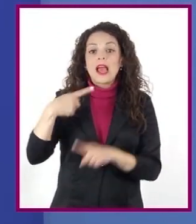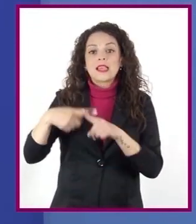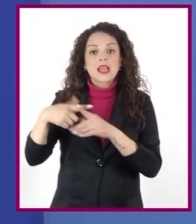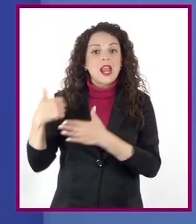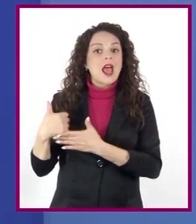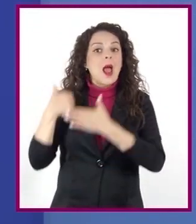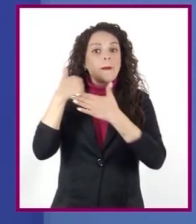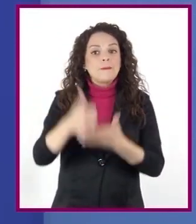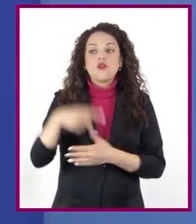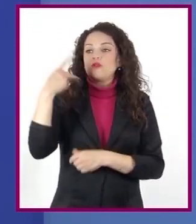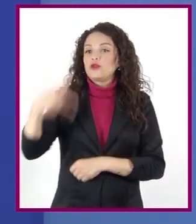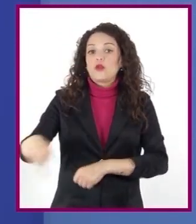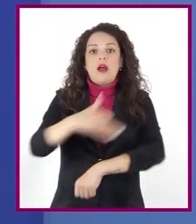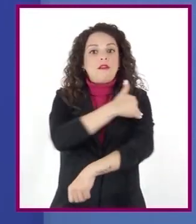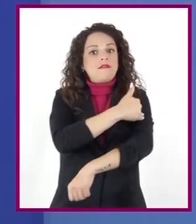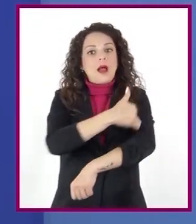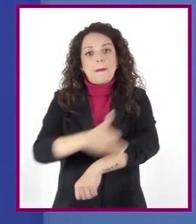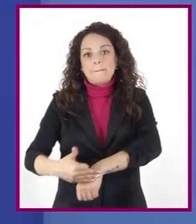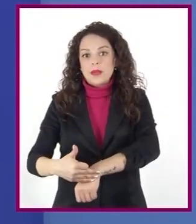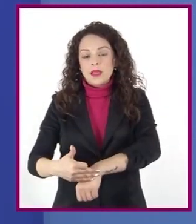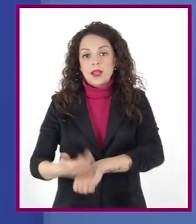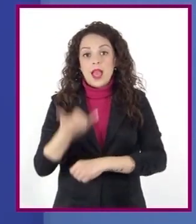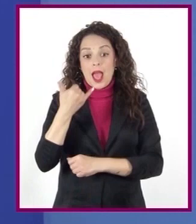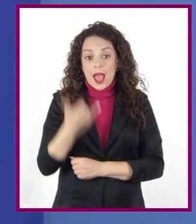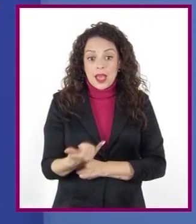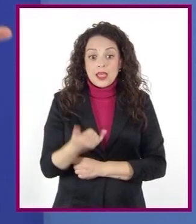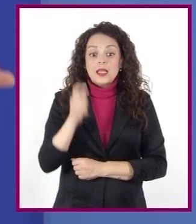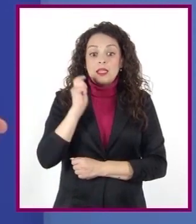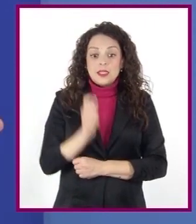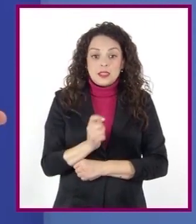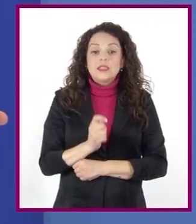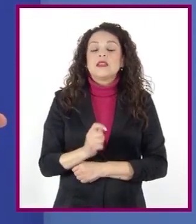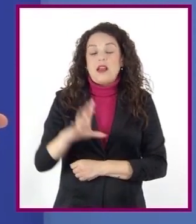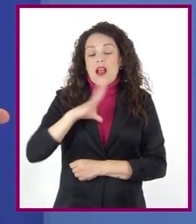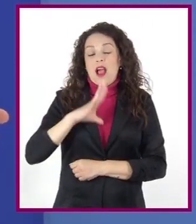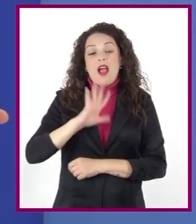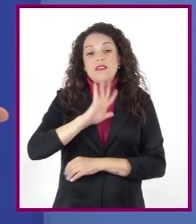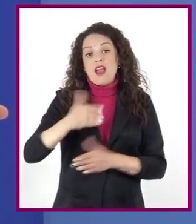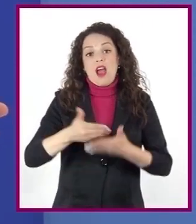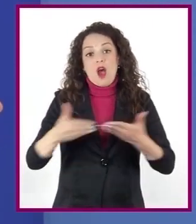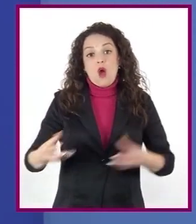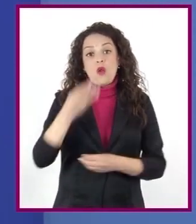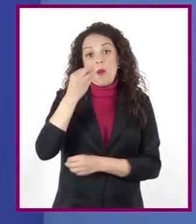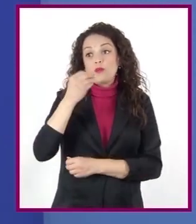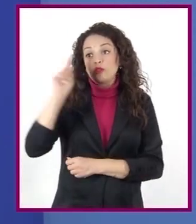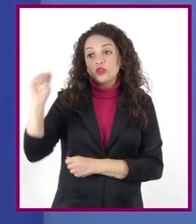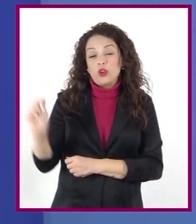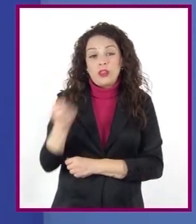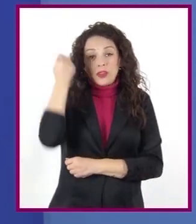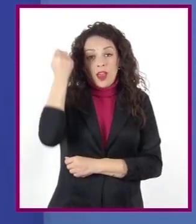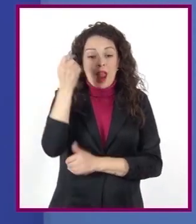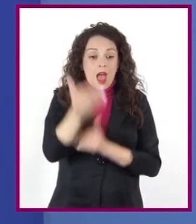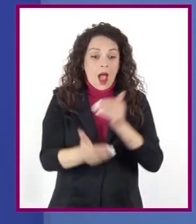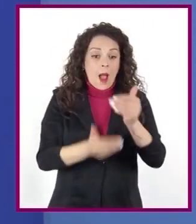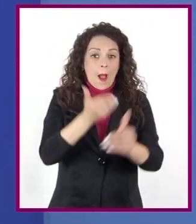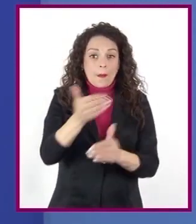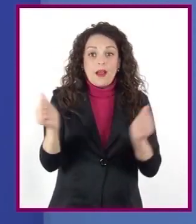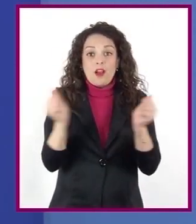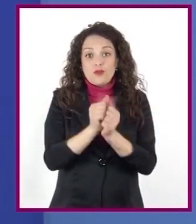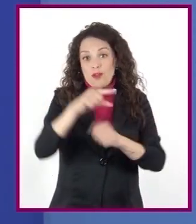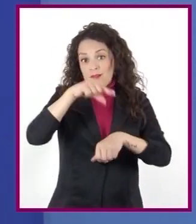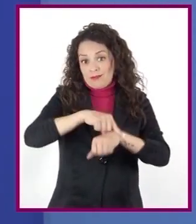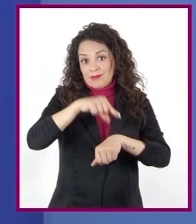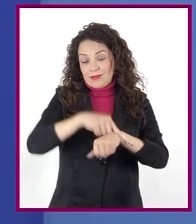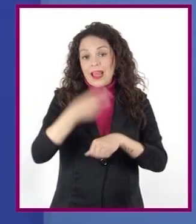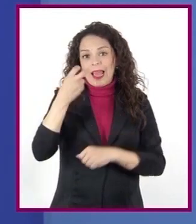incondicional de su familia y las condiciones favorables de los avances tecnológicos en la medicina, que le permitieron volver a